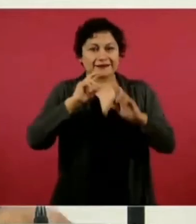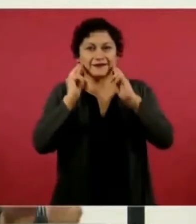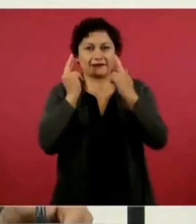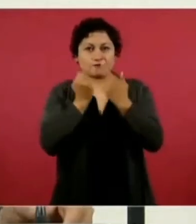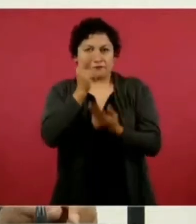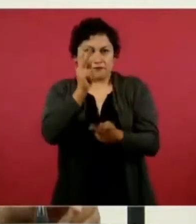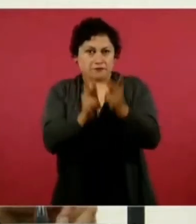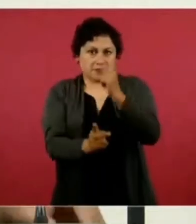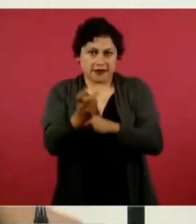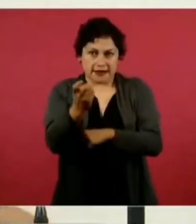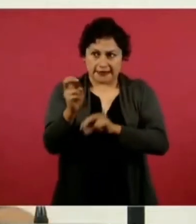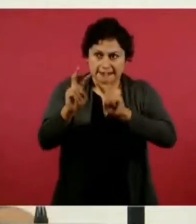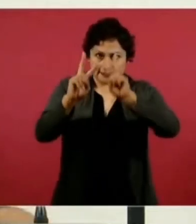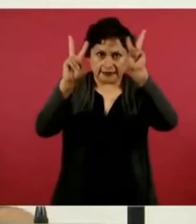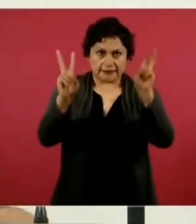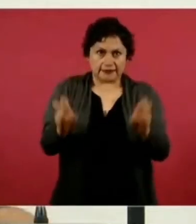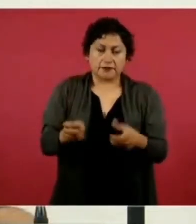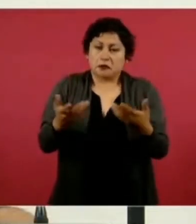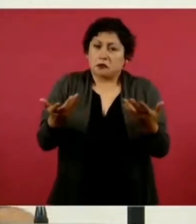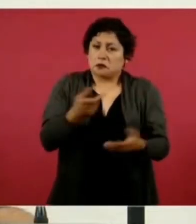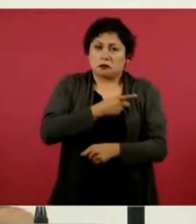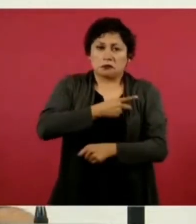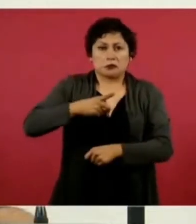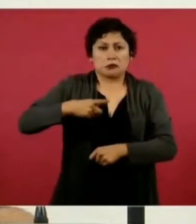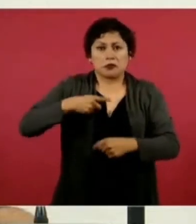y que haya diálogo